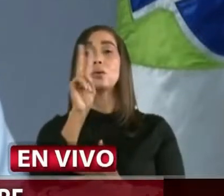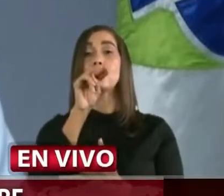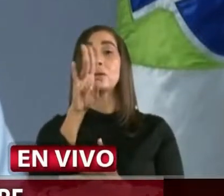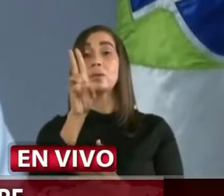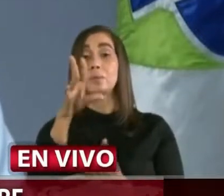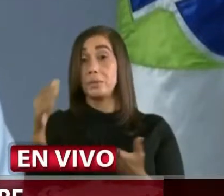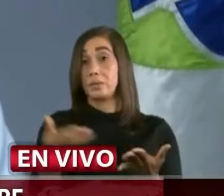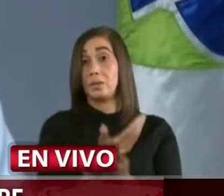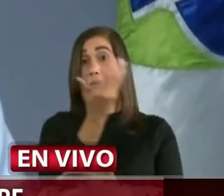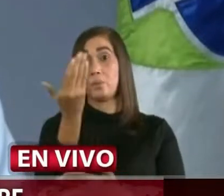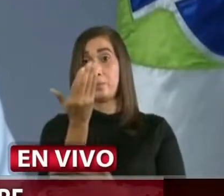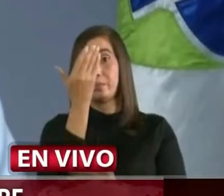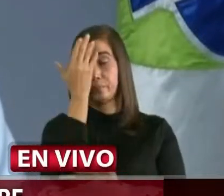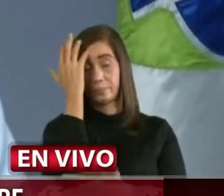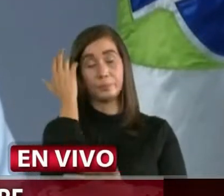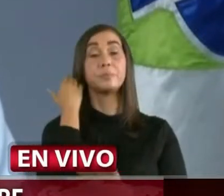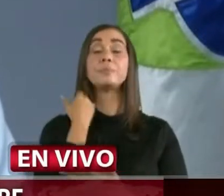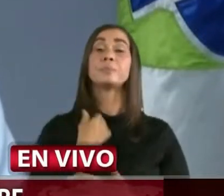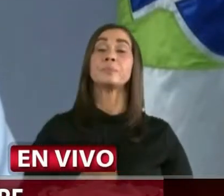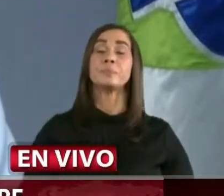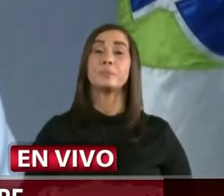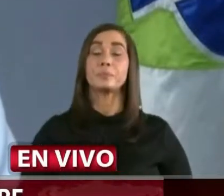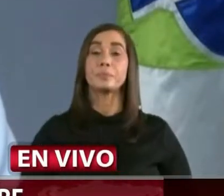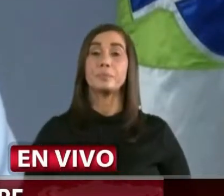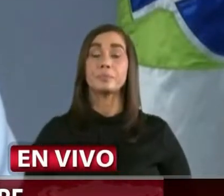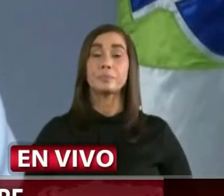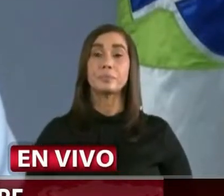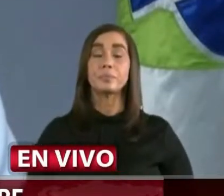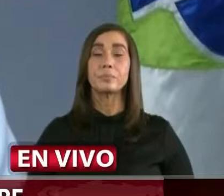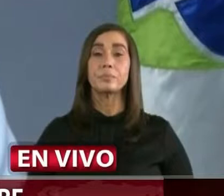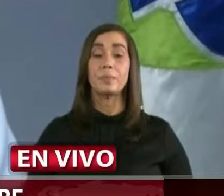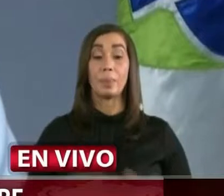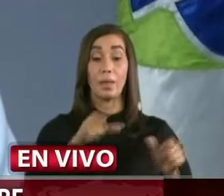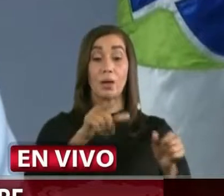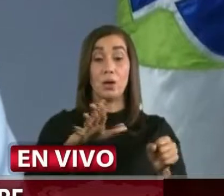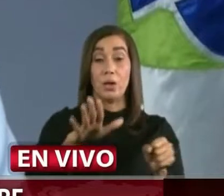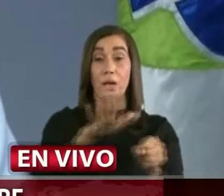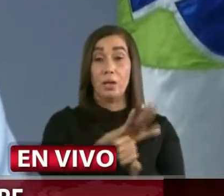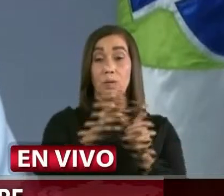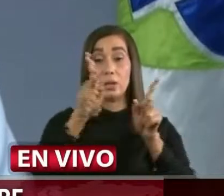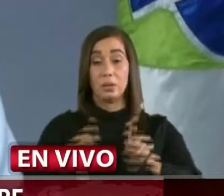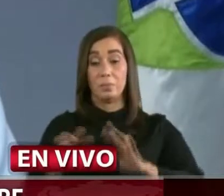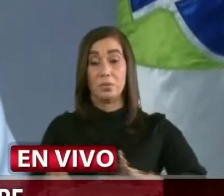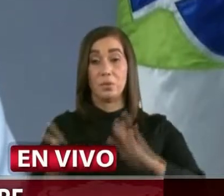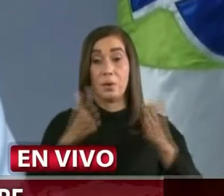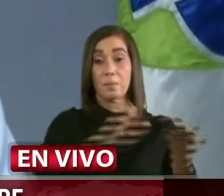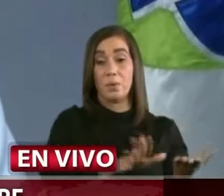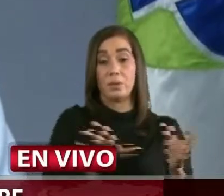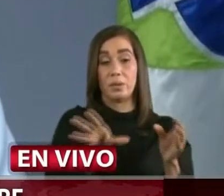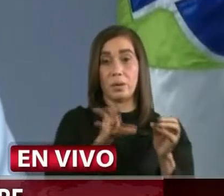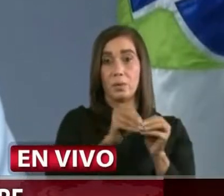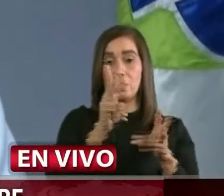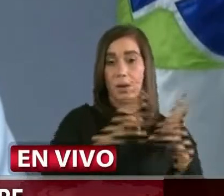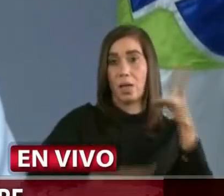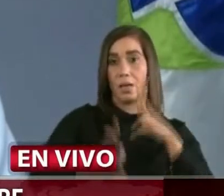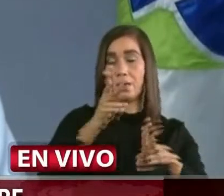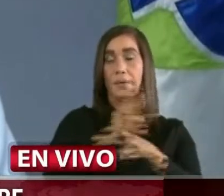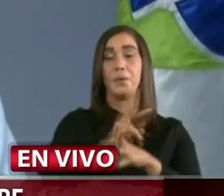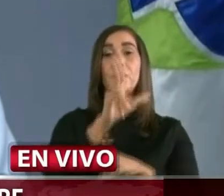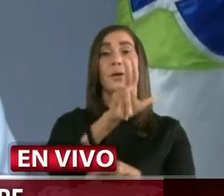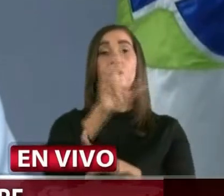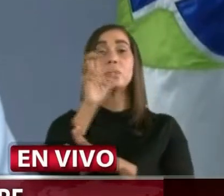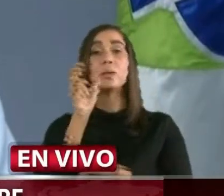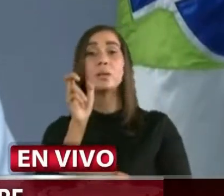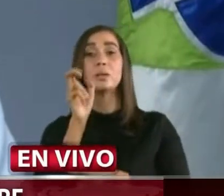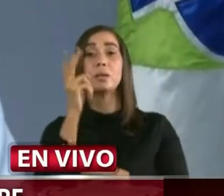86.827 casos nuevos. De ellos, el total de defunciones acumuladas es de